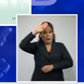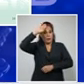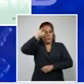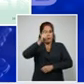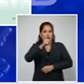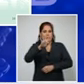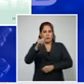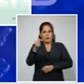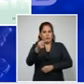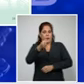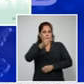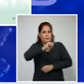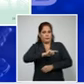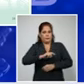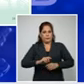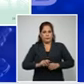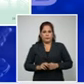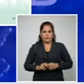que la jornada anterior,